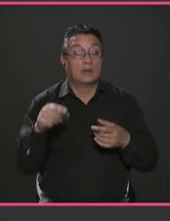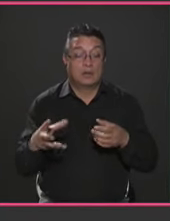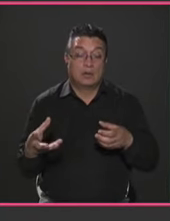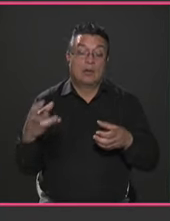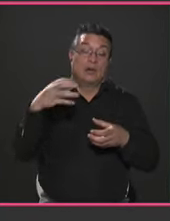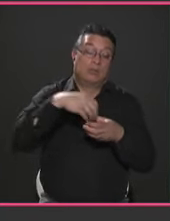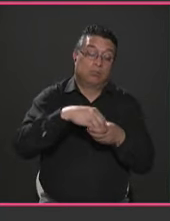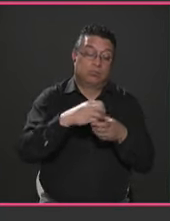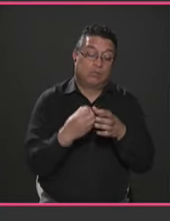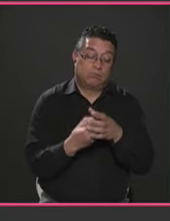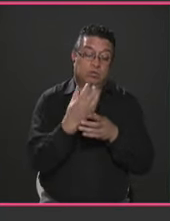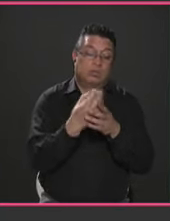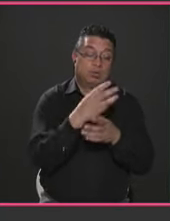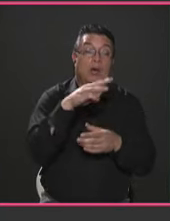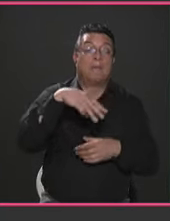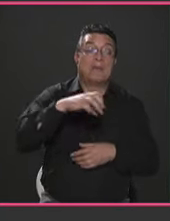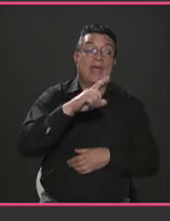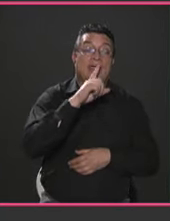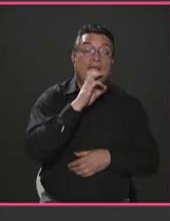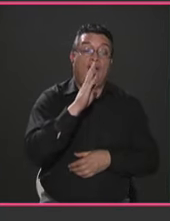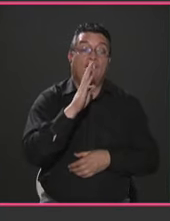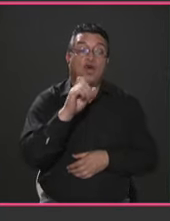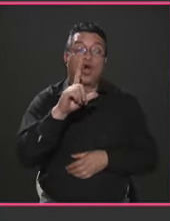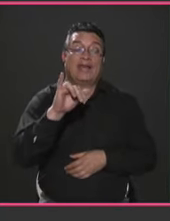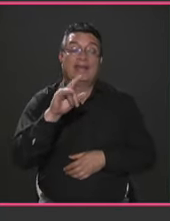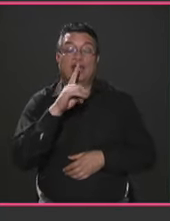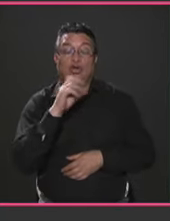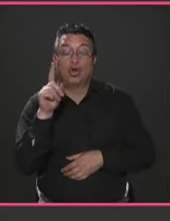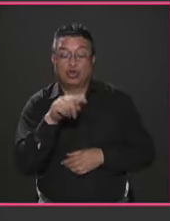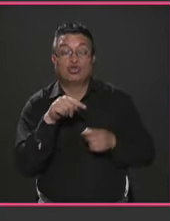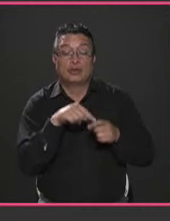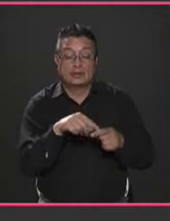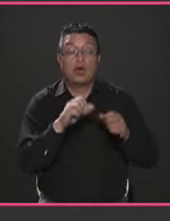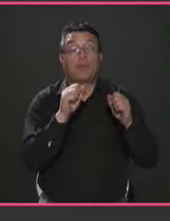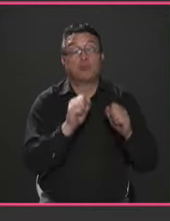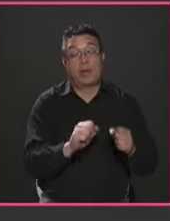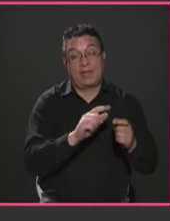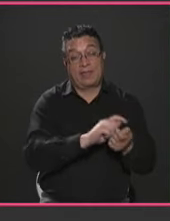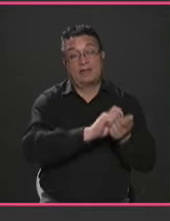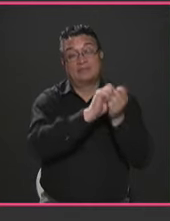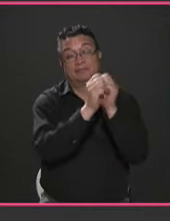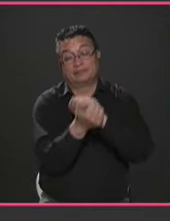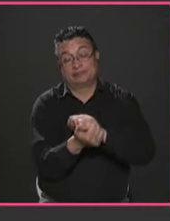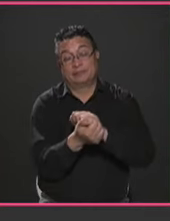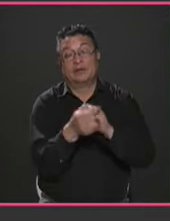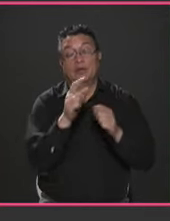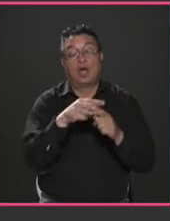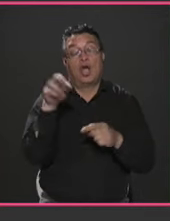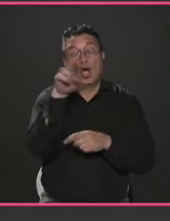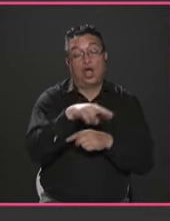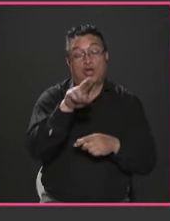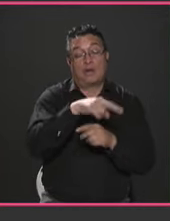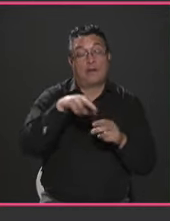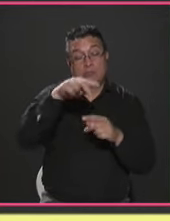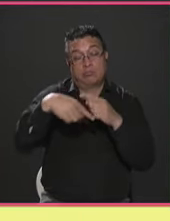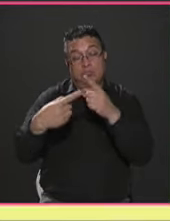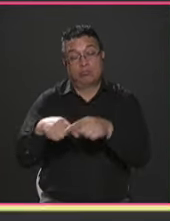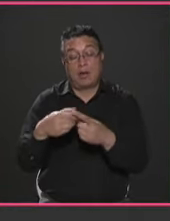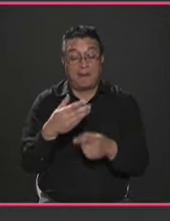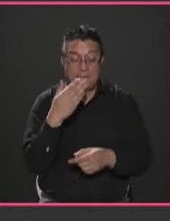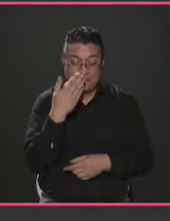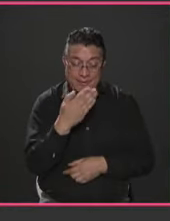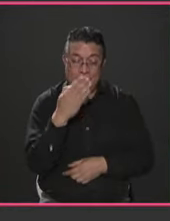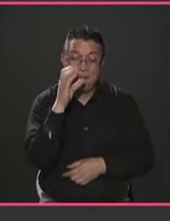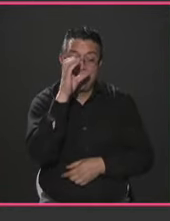arroja metabolitos Y eso puede ser retido una y otra vez y así buscamos la mejor